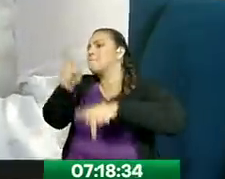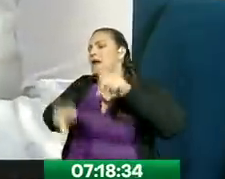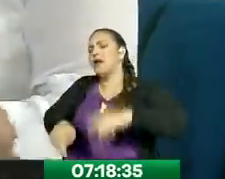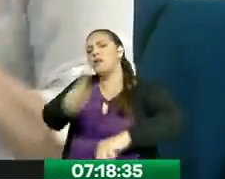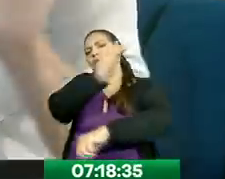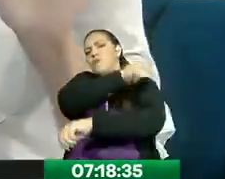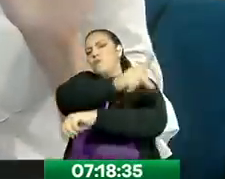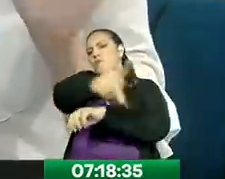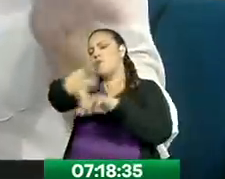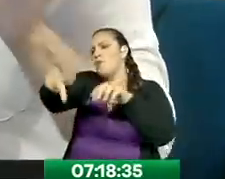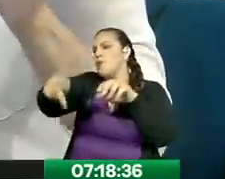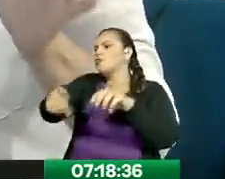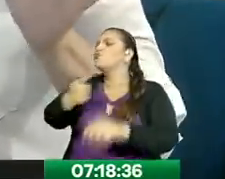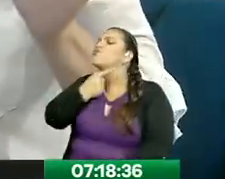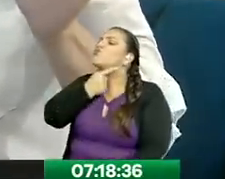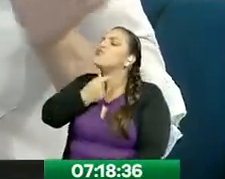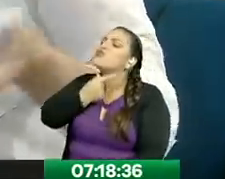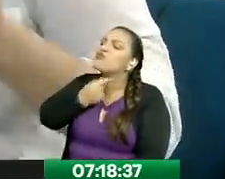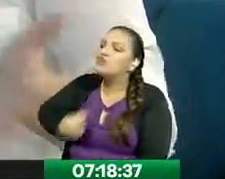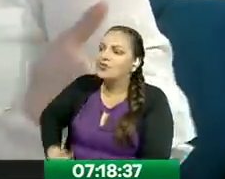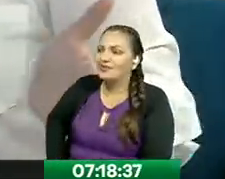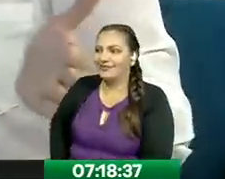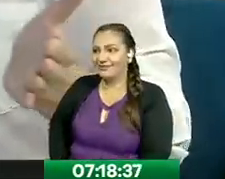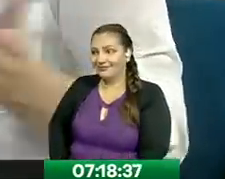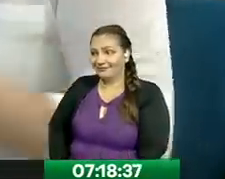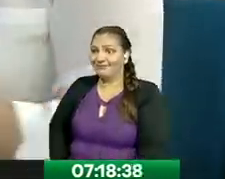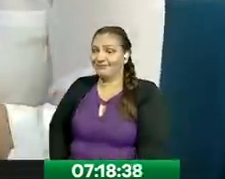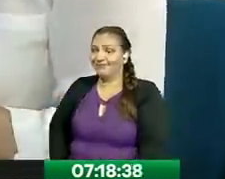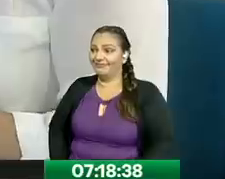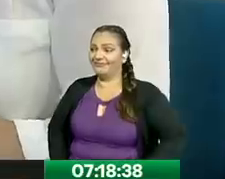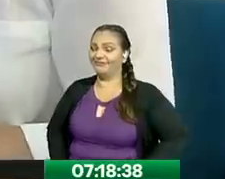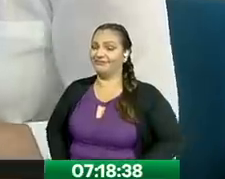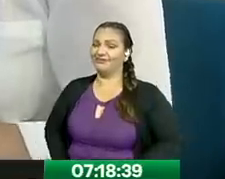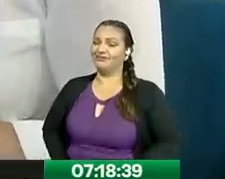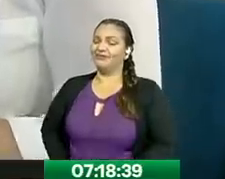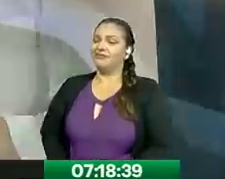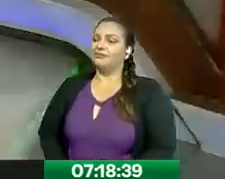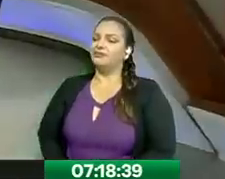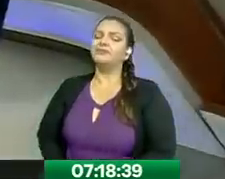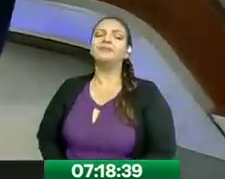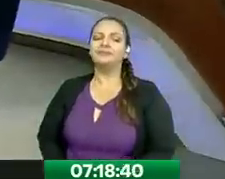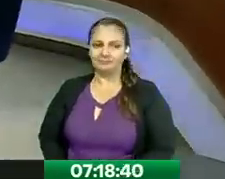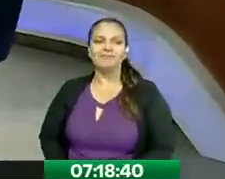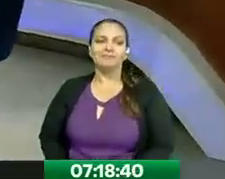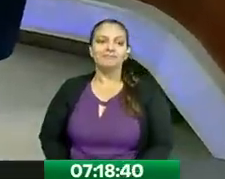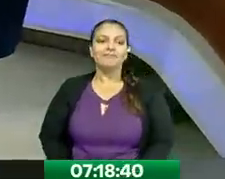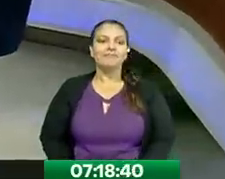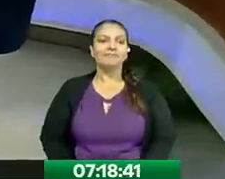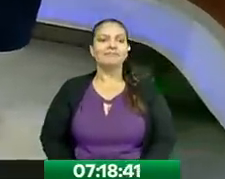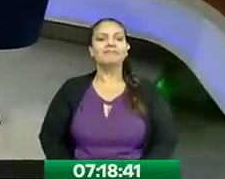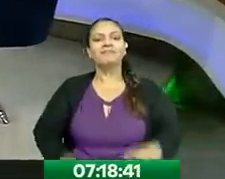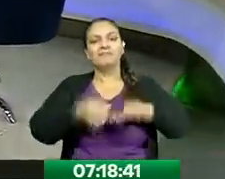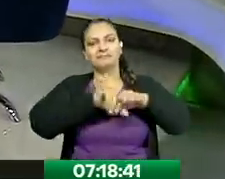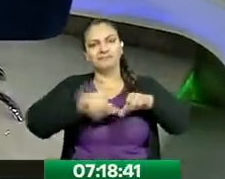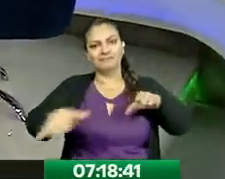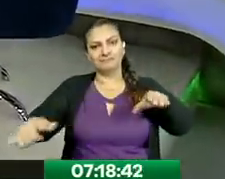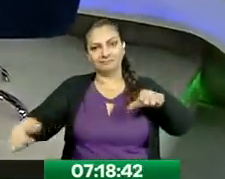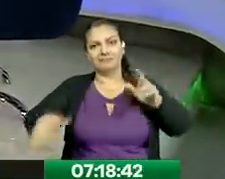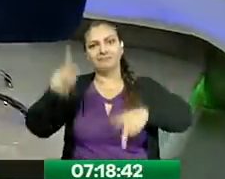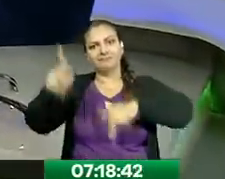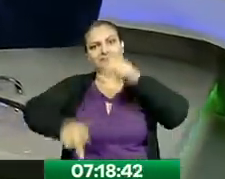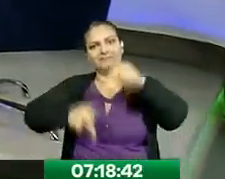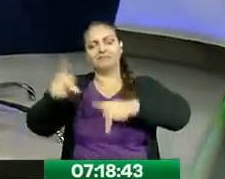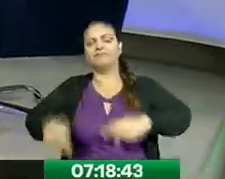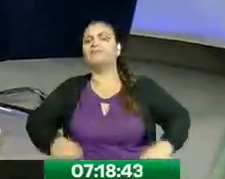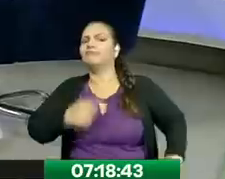pero oigan en la provincia de santa elena tiene lo suyo también tiene sus encantos así es bueno en santelena podemos ofrecer para este